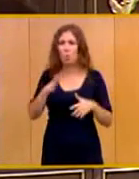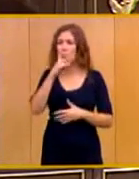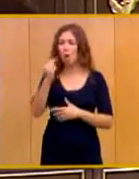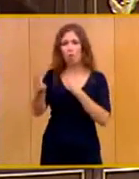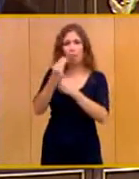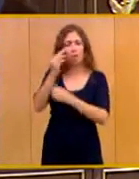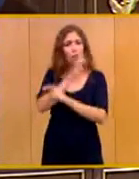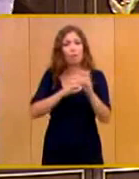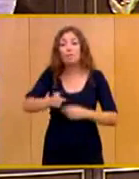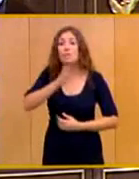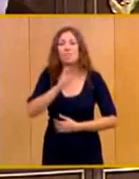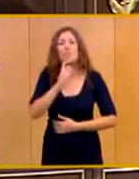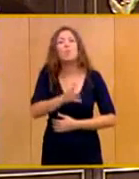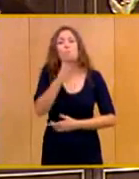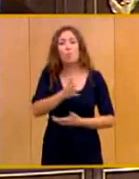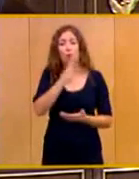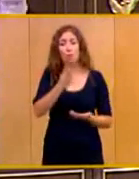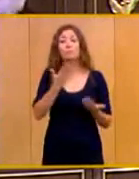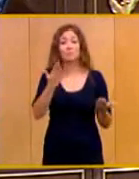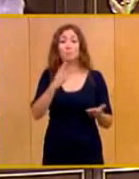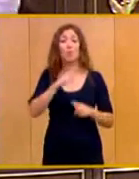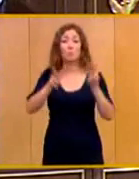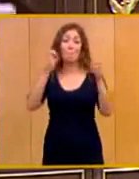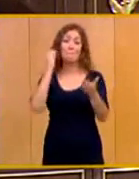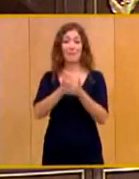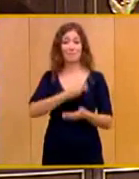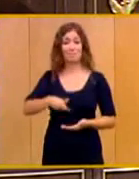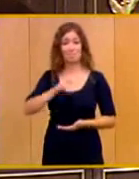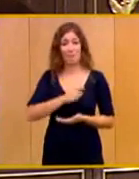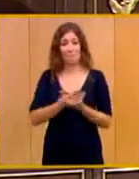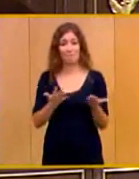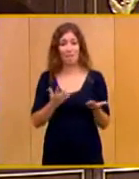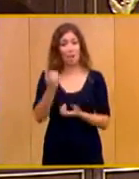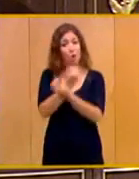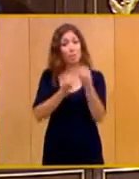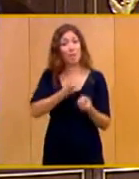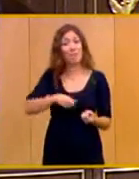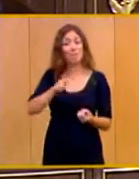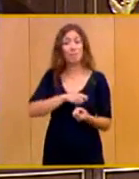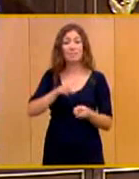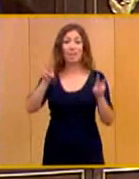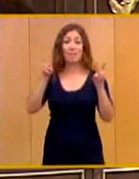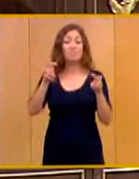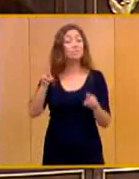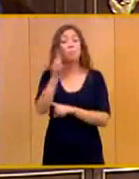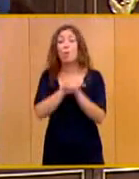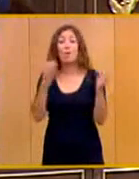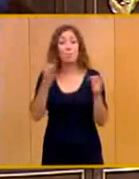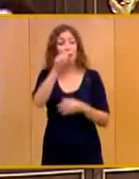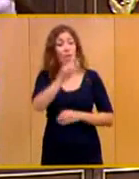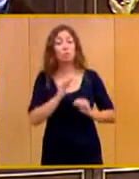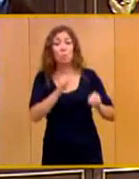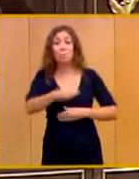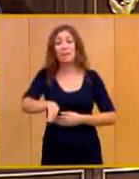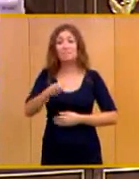por qué? Porque son españolas y toda la economía española lleva el marchamo de un presidente del Gobierno